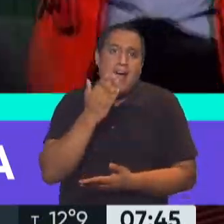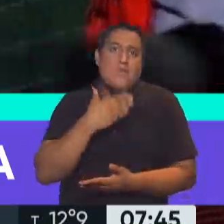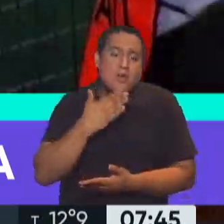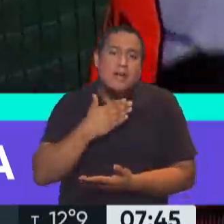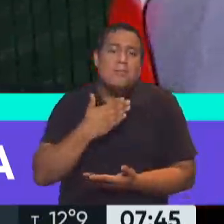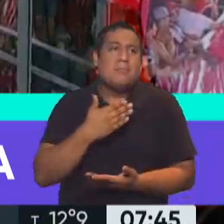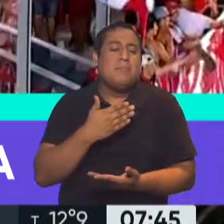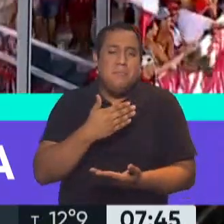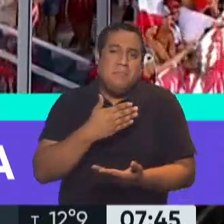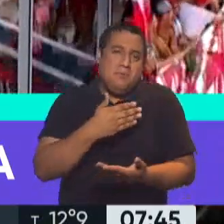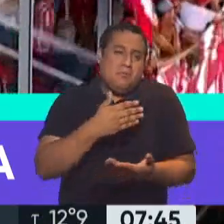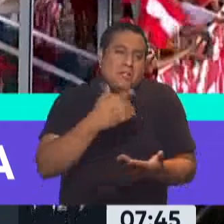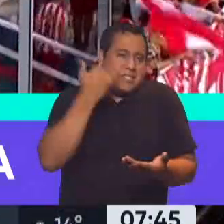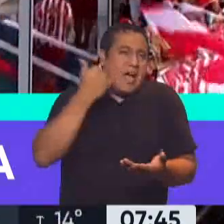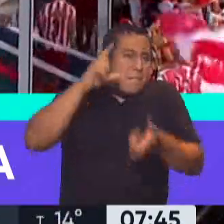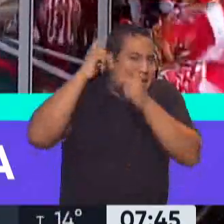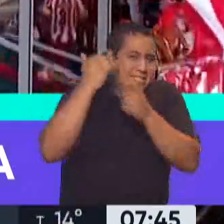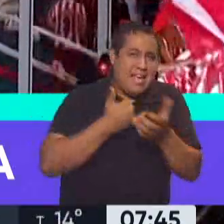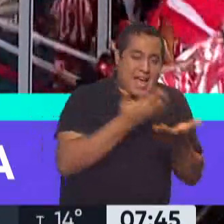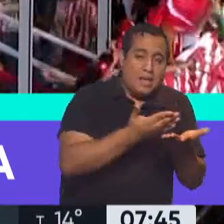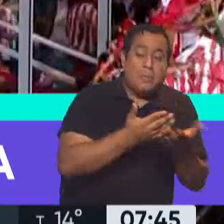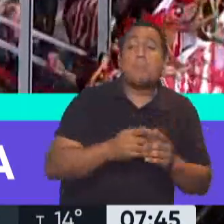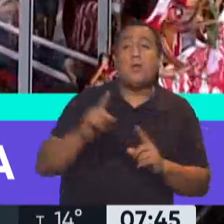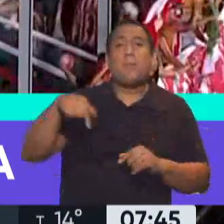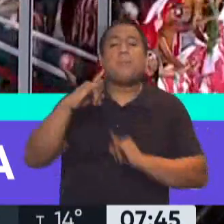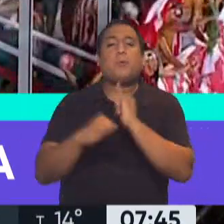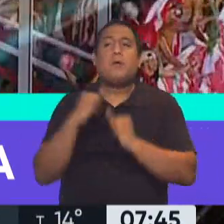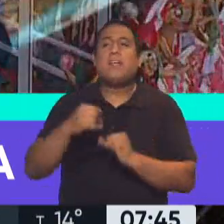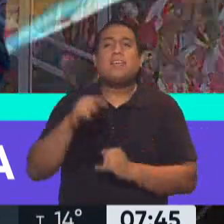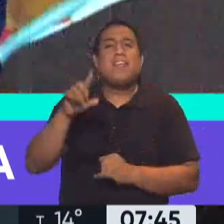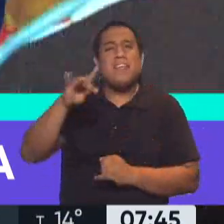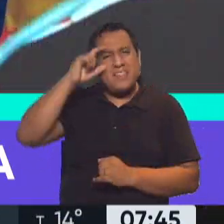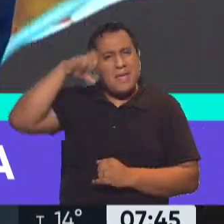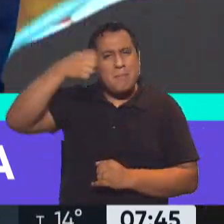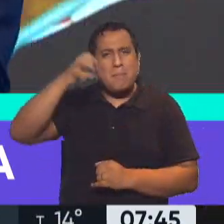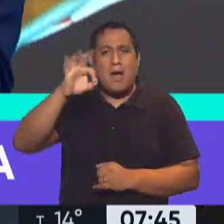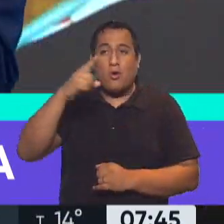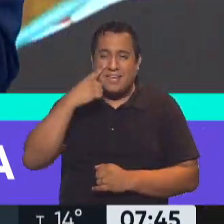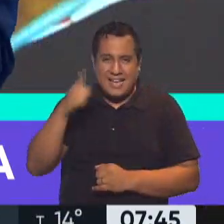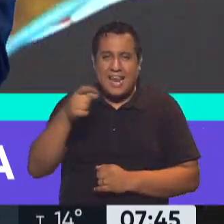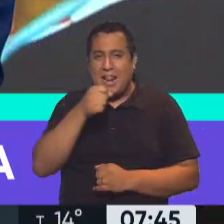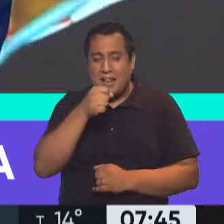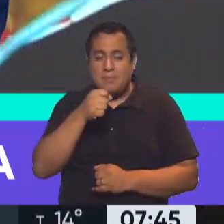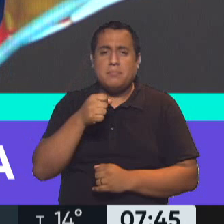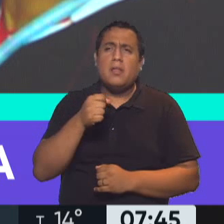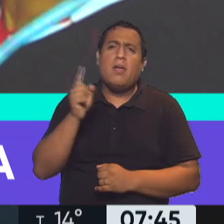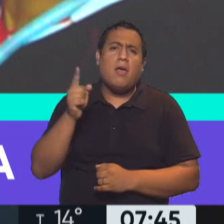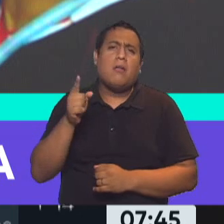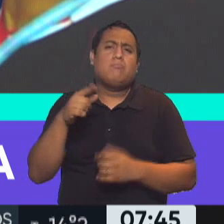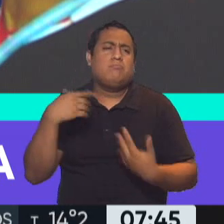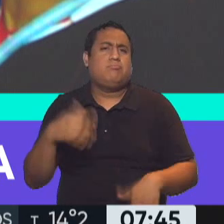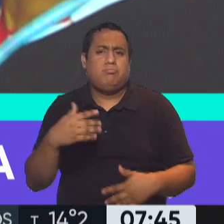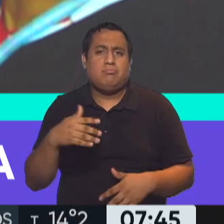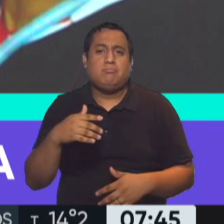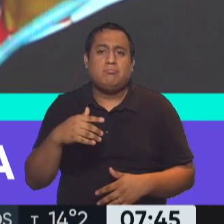Pero para destacar de nuestro colega Rodo de Paoli, que me da la sensación de que la propuesta es genuina,